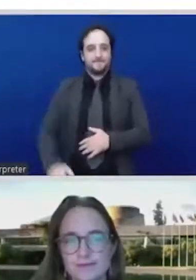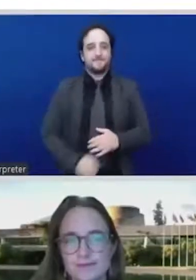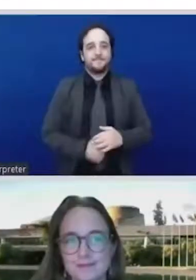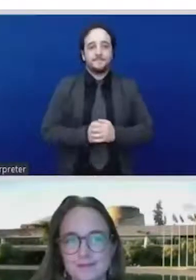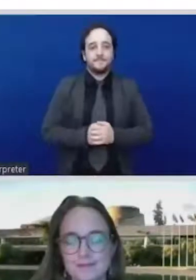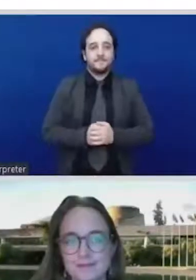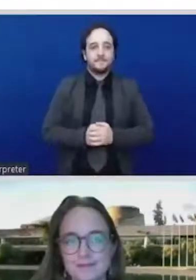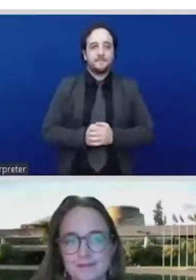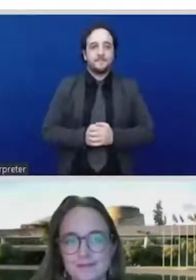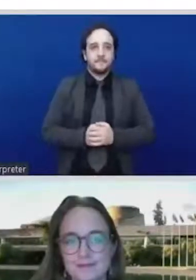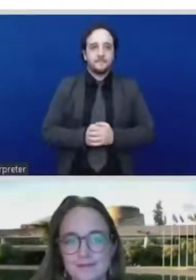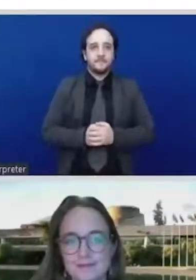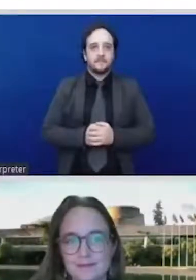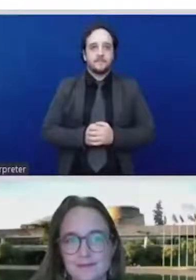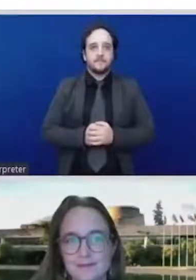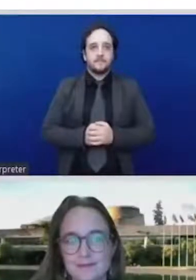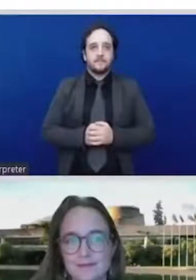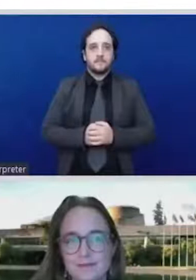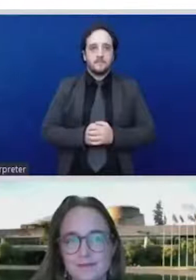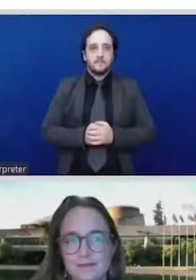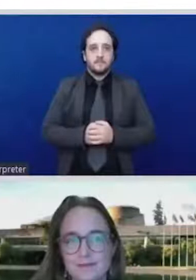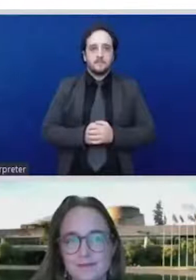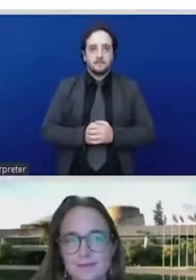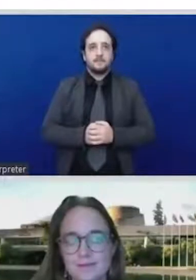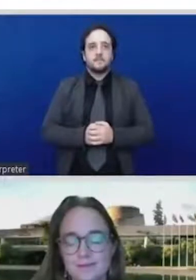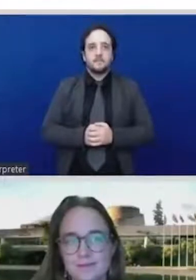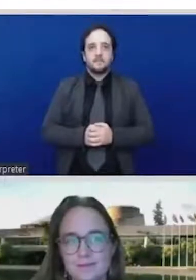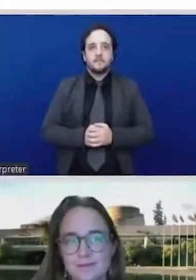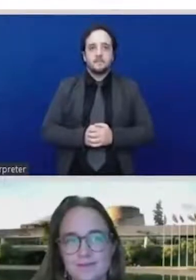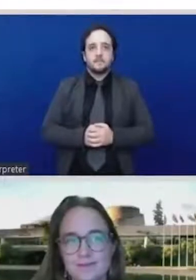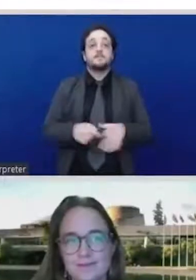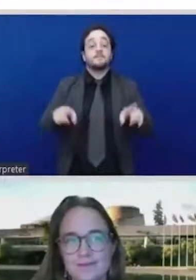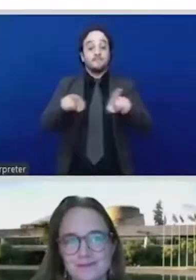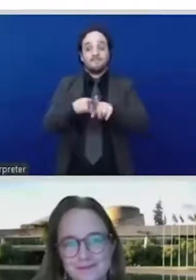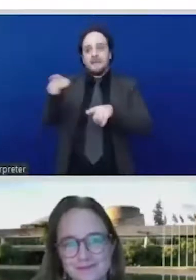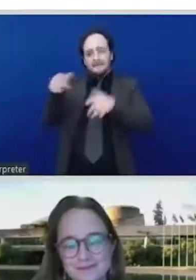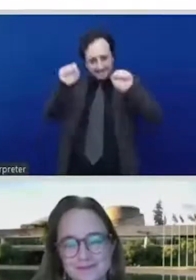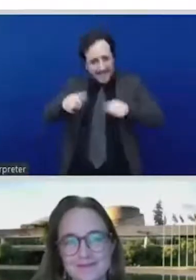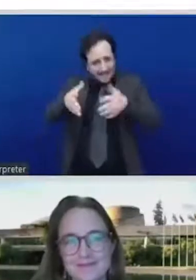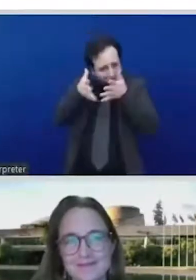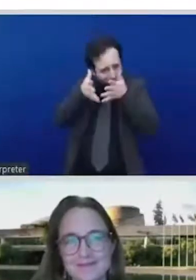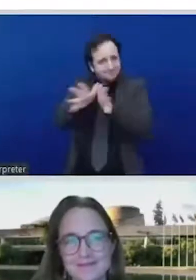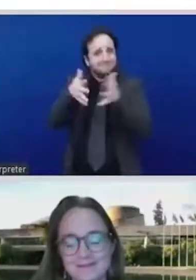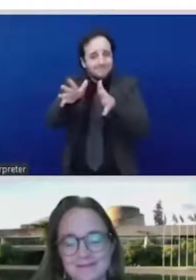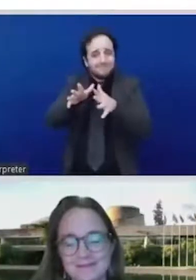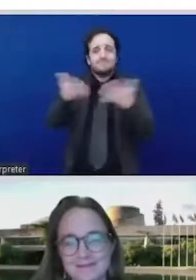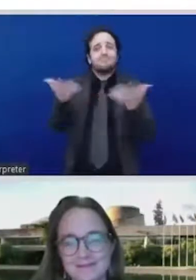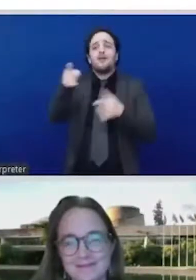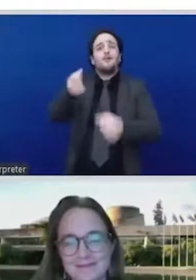levels in ECLAC. And also Nicole Bidegain is Uruguayan. So she's also close